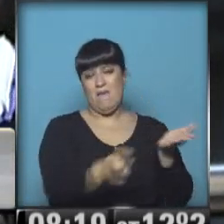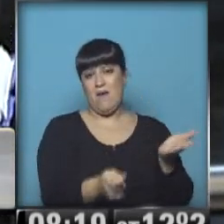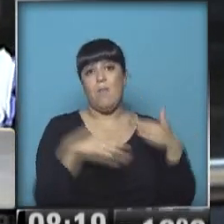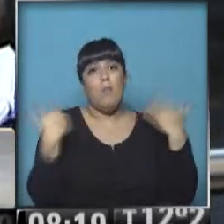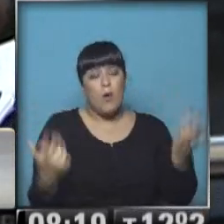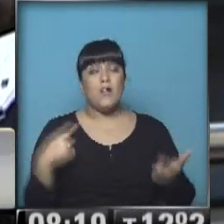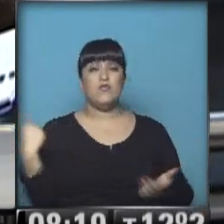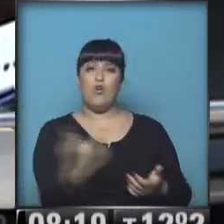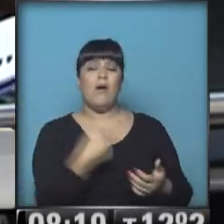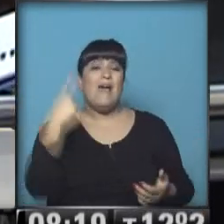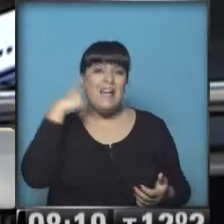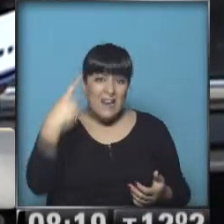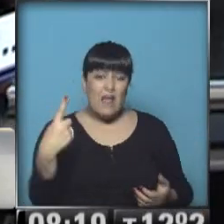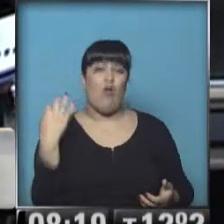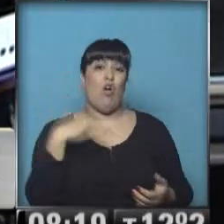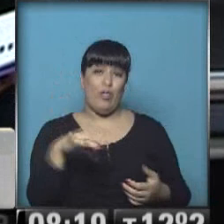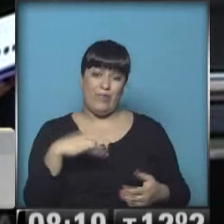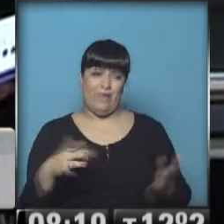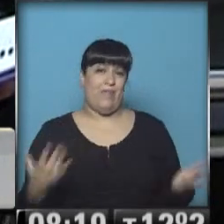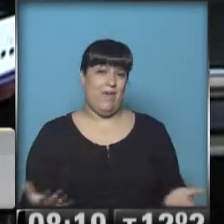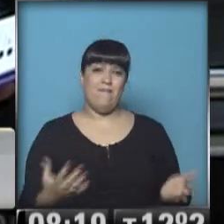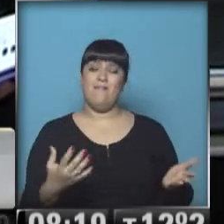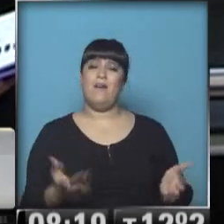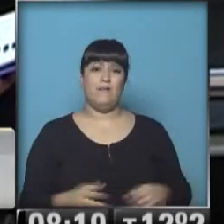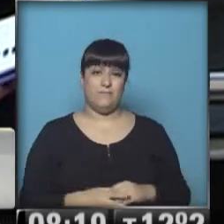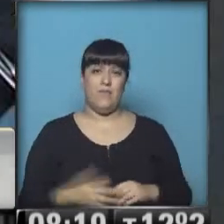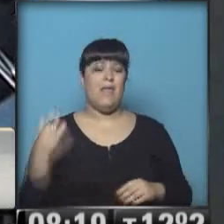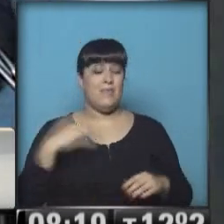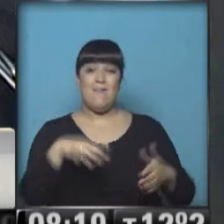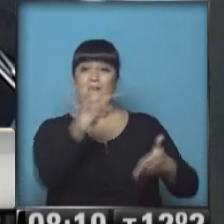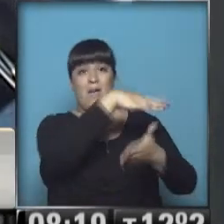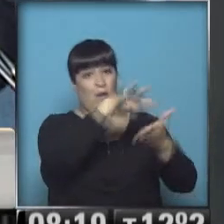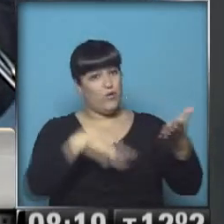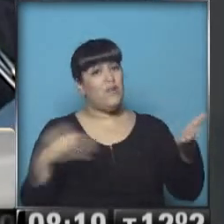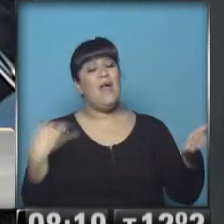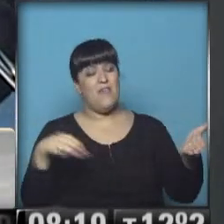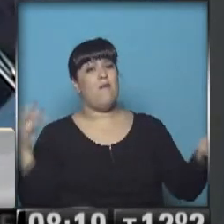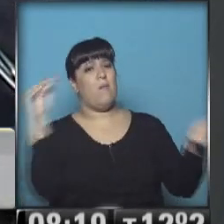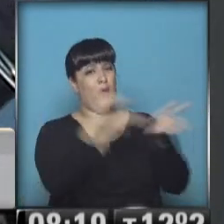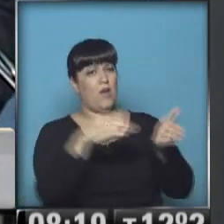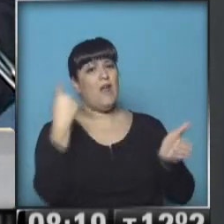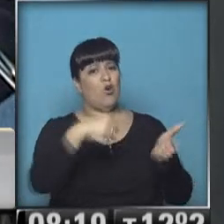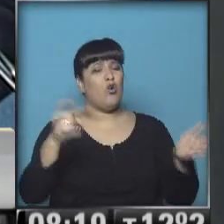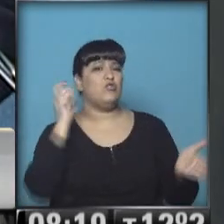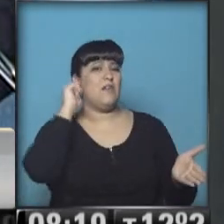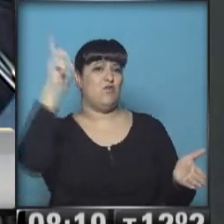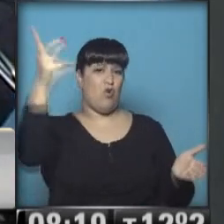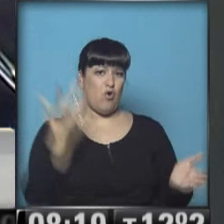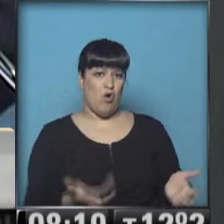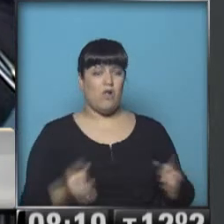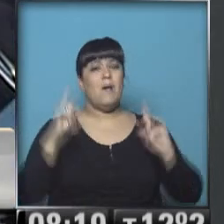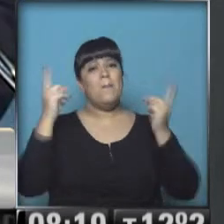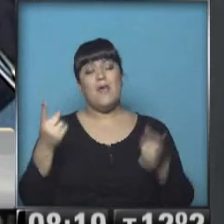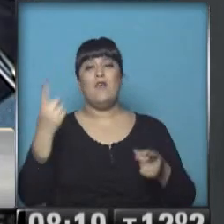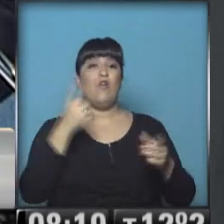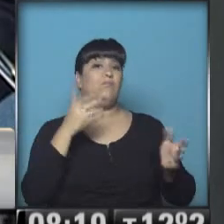hay que bajarle el precio a los informes de la auditoría pero obviamente quienes levantan el precio son los medios de comunicación